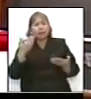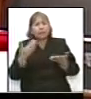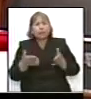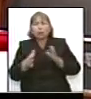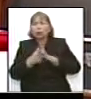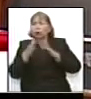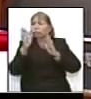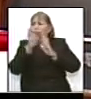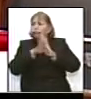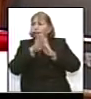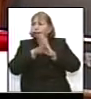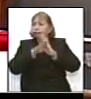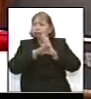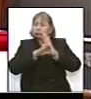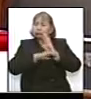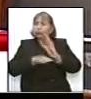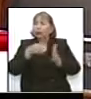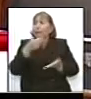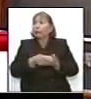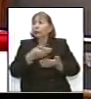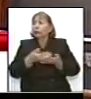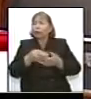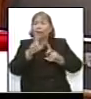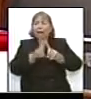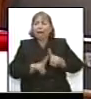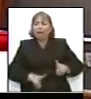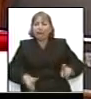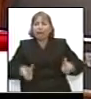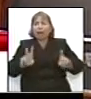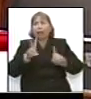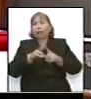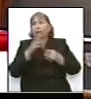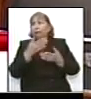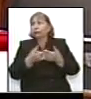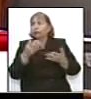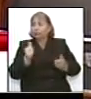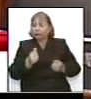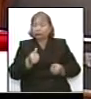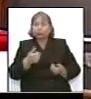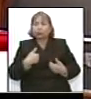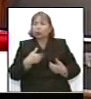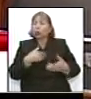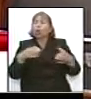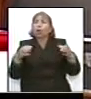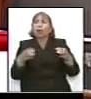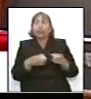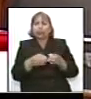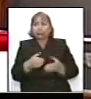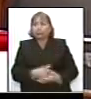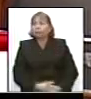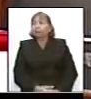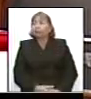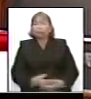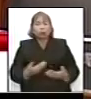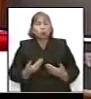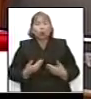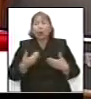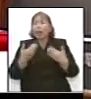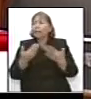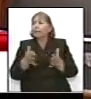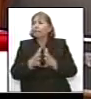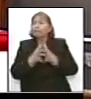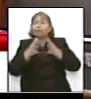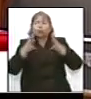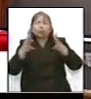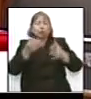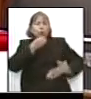a menos y tiene que ser puesto en valor. Al mismo Parlamento, al mismo Congreso de la República, le haría muchísimo